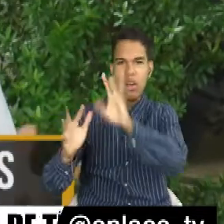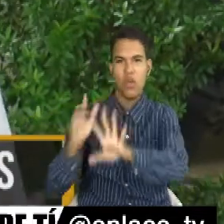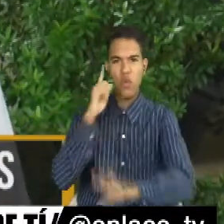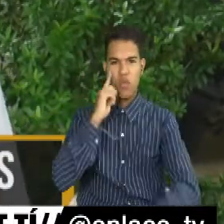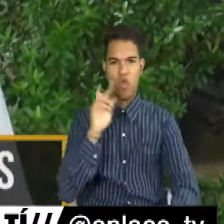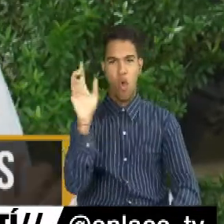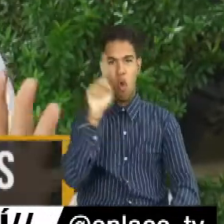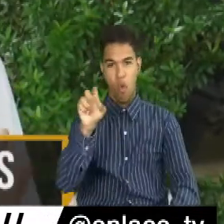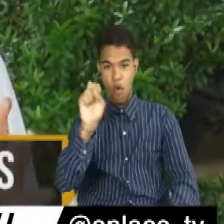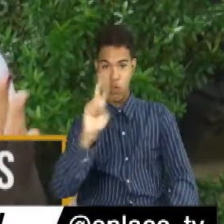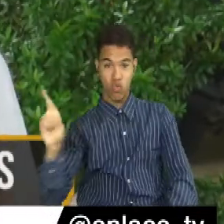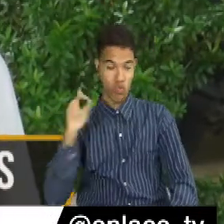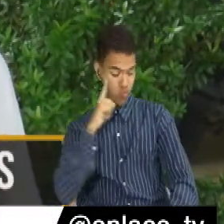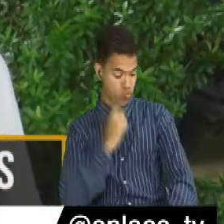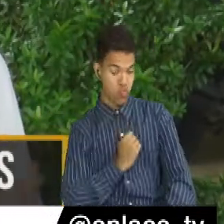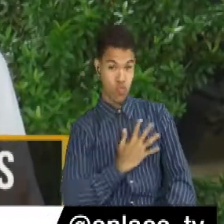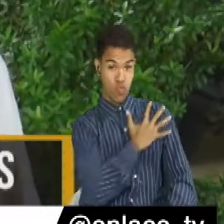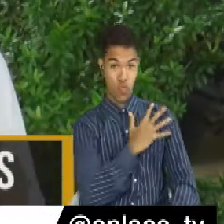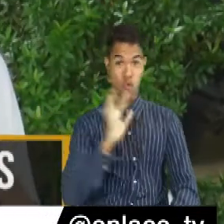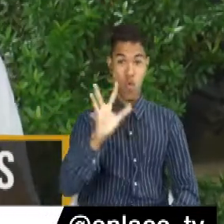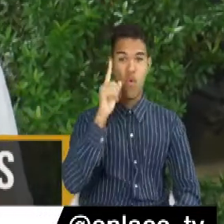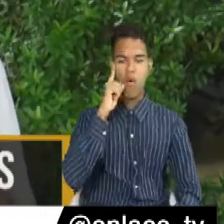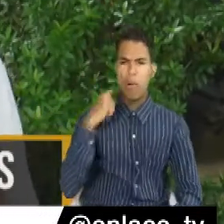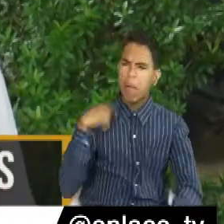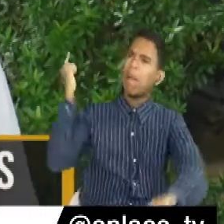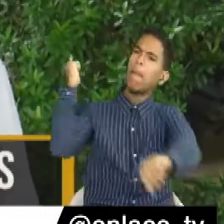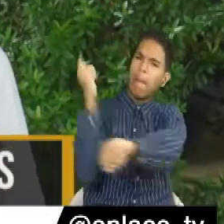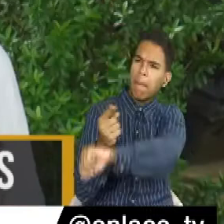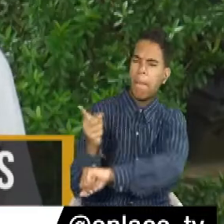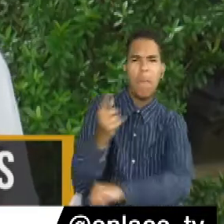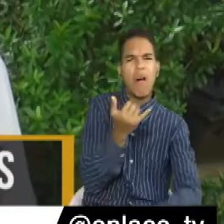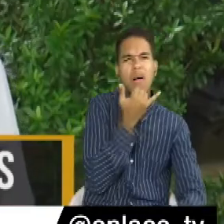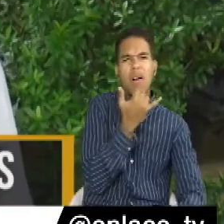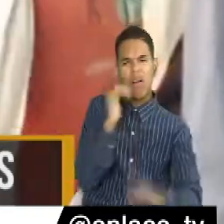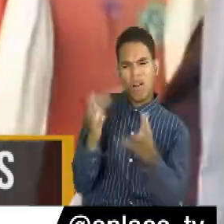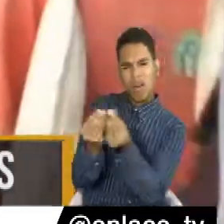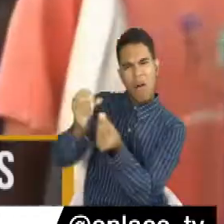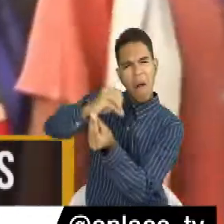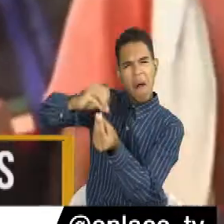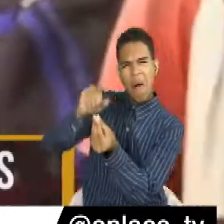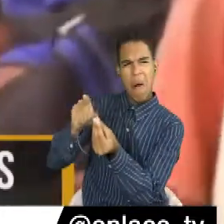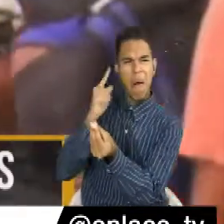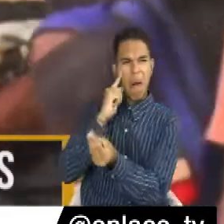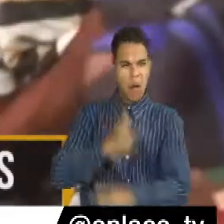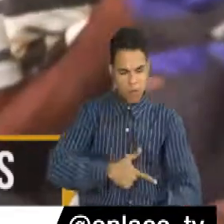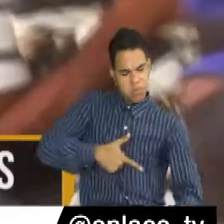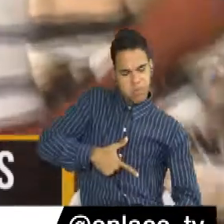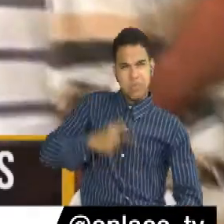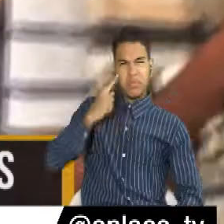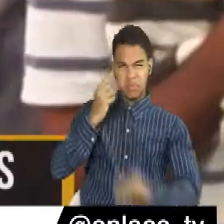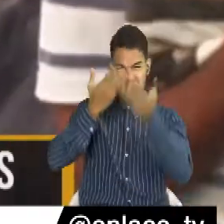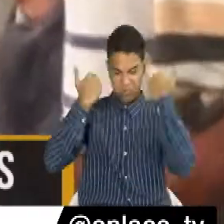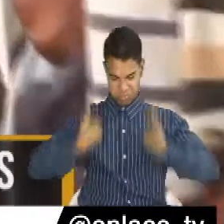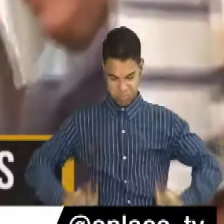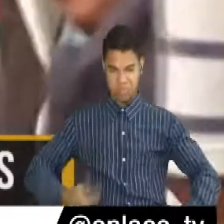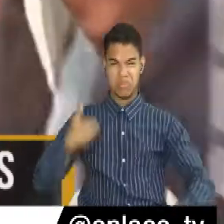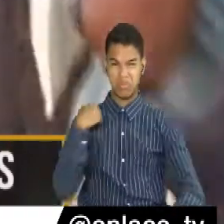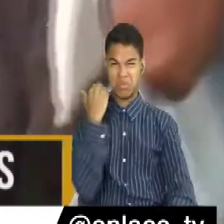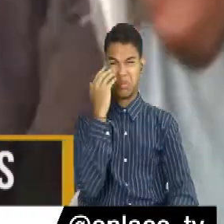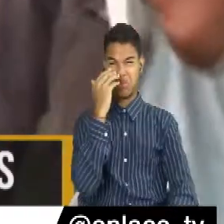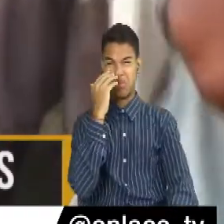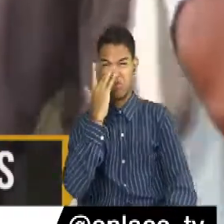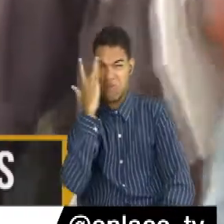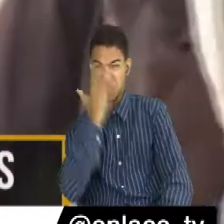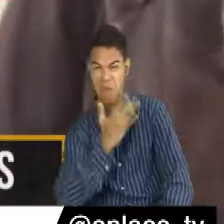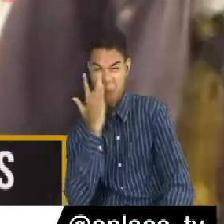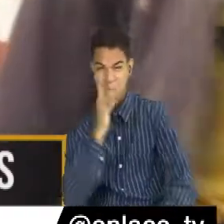graves denuncias. Una de esas es que al parecer hombres fuertemente armados y vestidos de negro llegan a medianoche a la